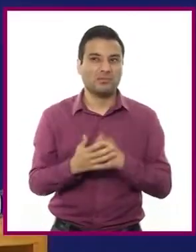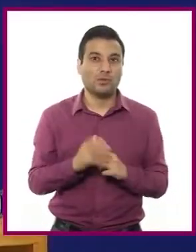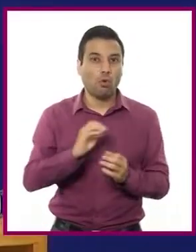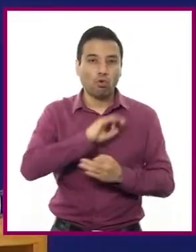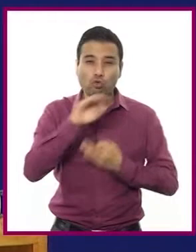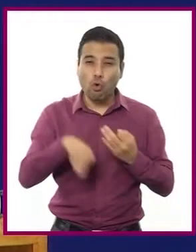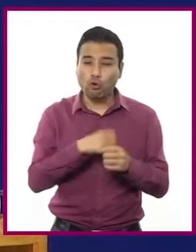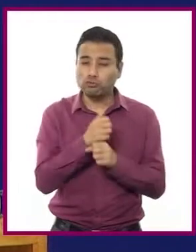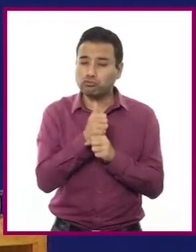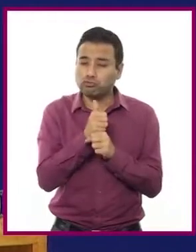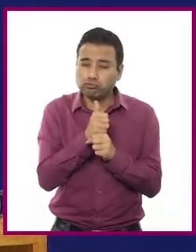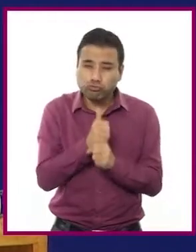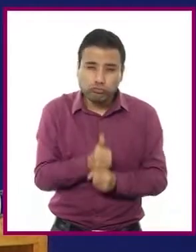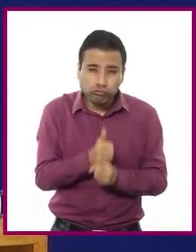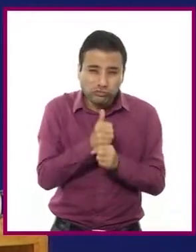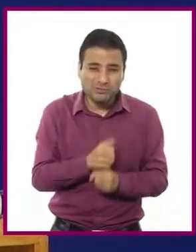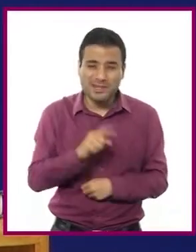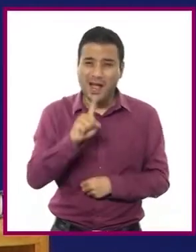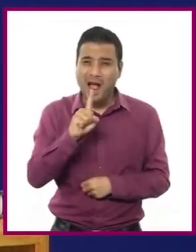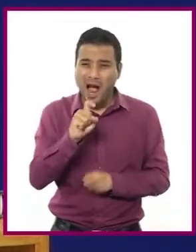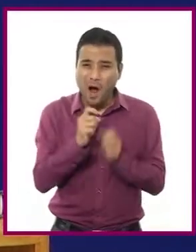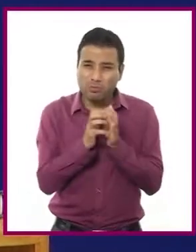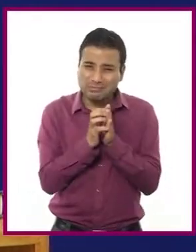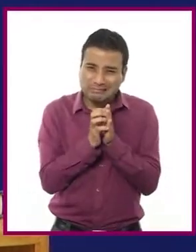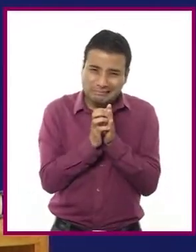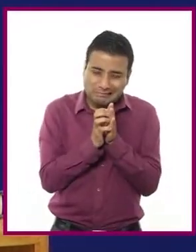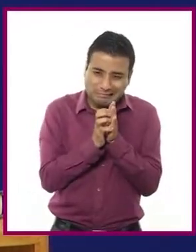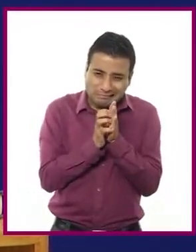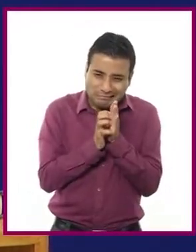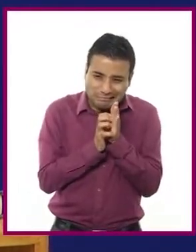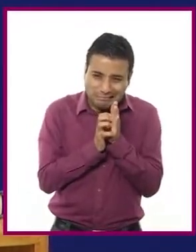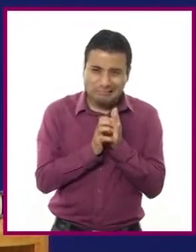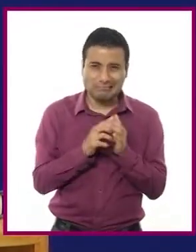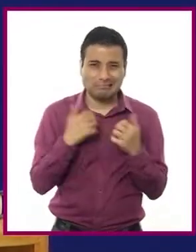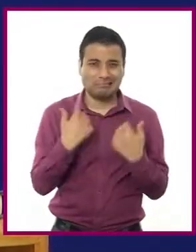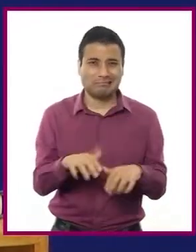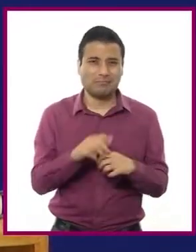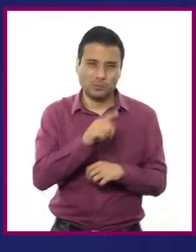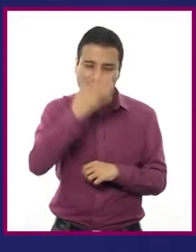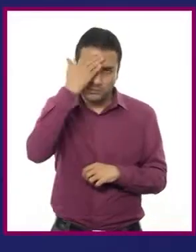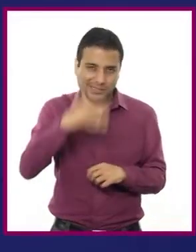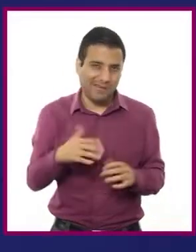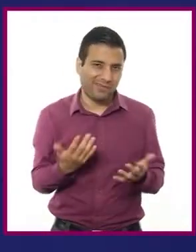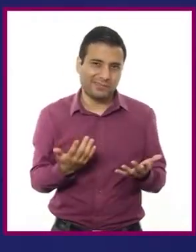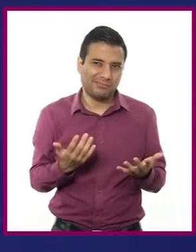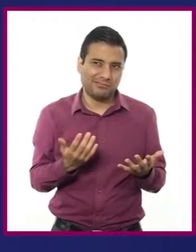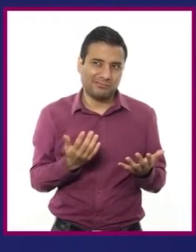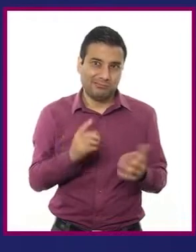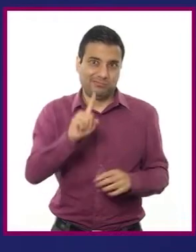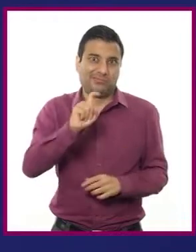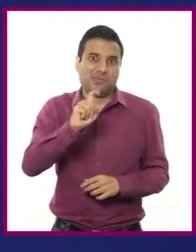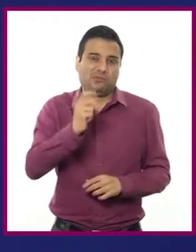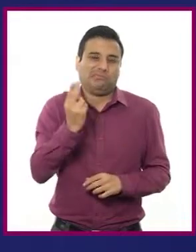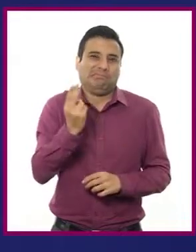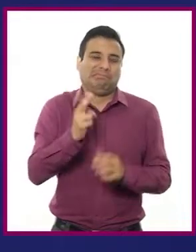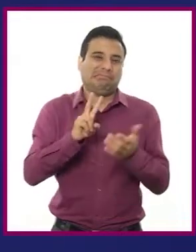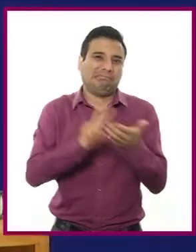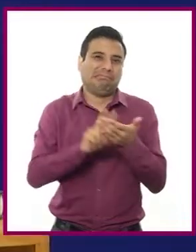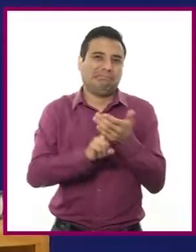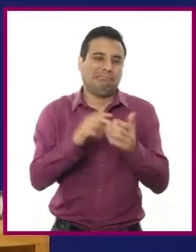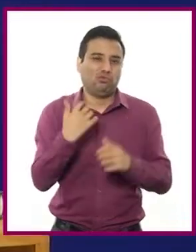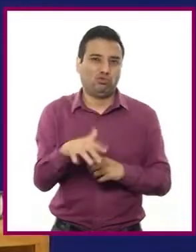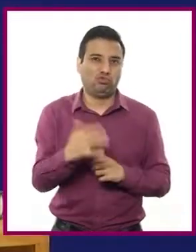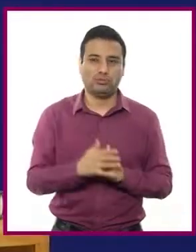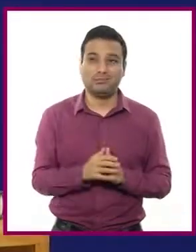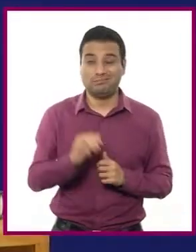sufriendo y tratando de ahorrarla para todo lo que se necesita, que como usted sabe, son muchas las actividades que dependen de ella.